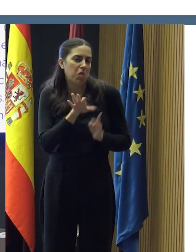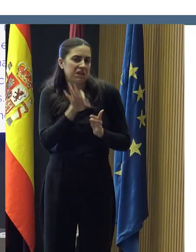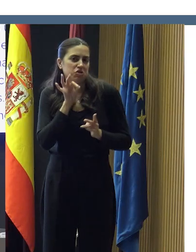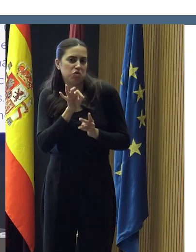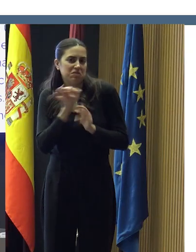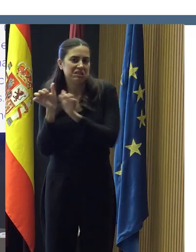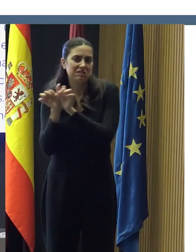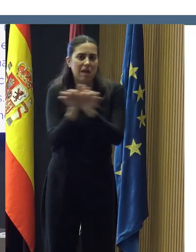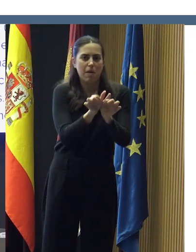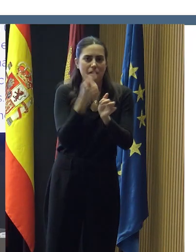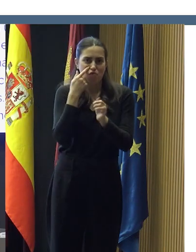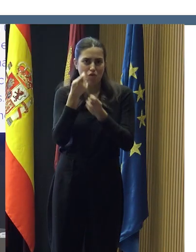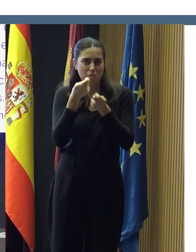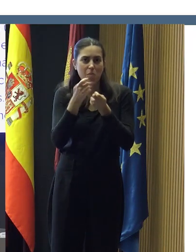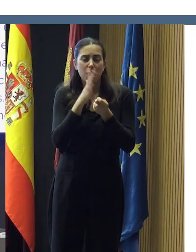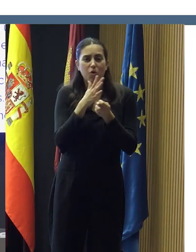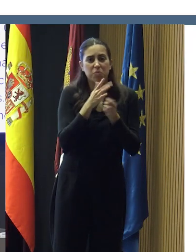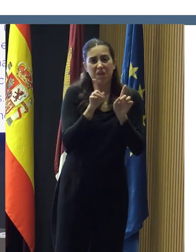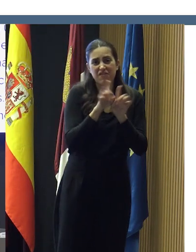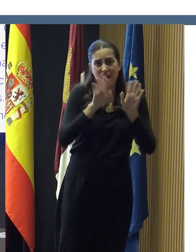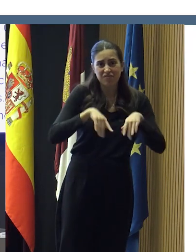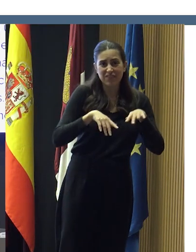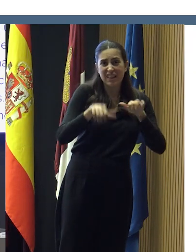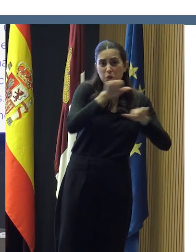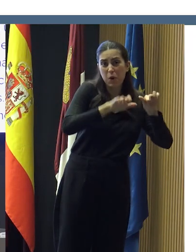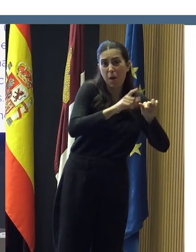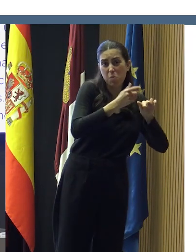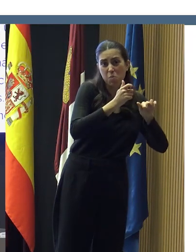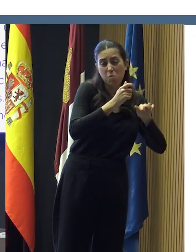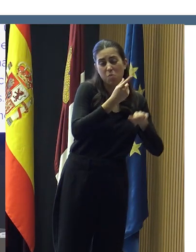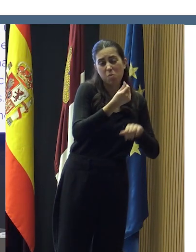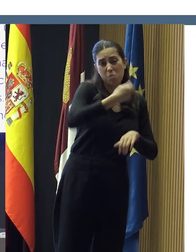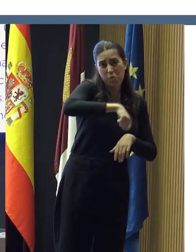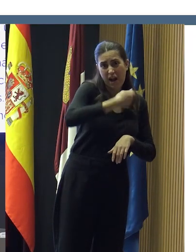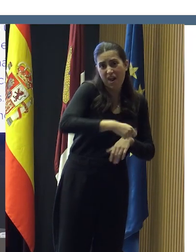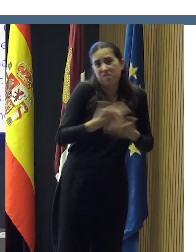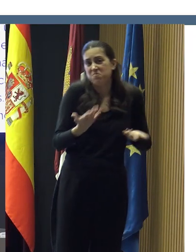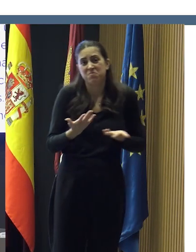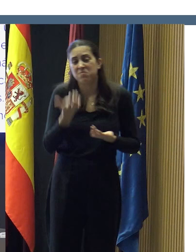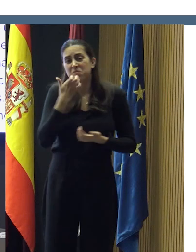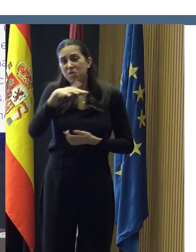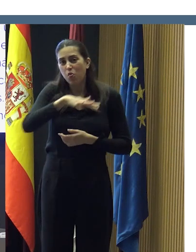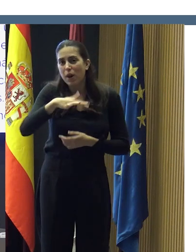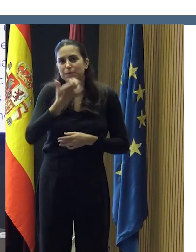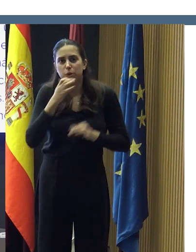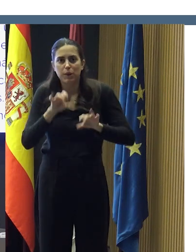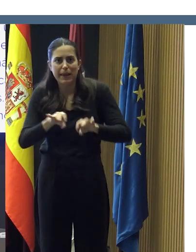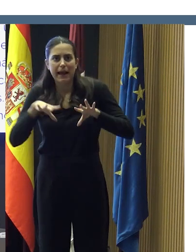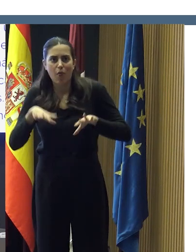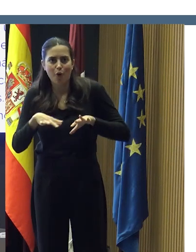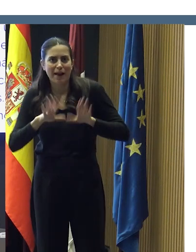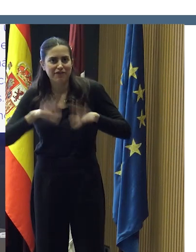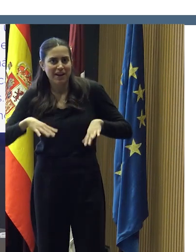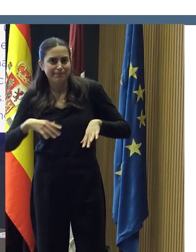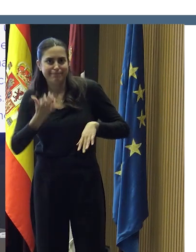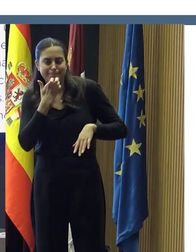el coste-beneficio de la cirugía es mejor. Porque a lo mejor la extirpación de esos pólipos, si están en zonas un poco delicadas, puede suponer que